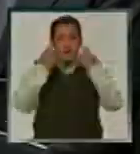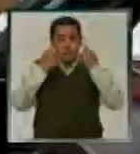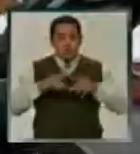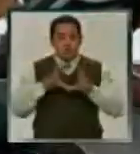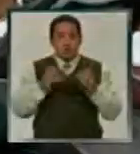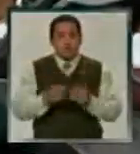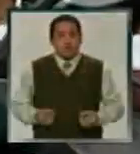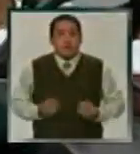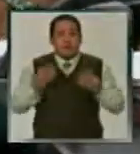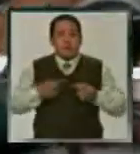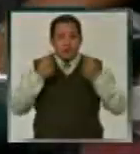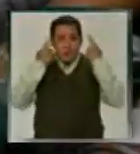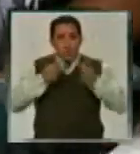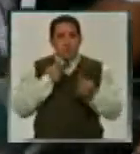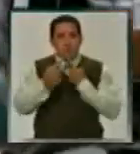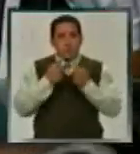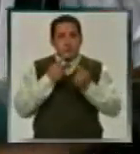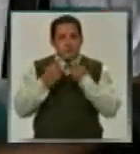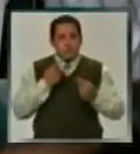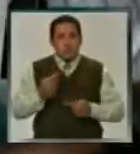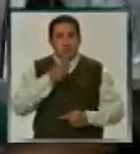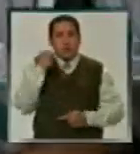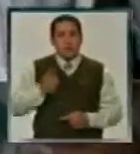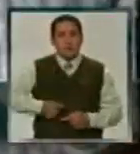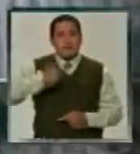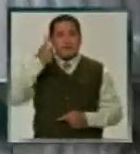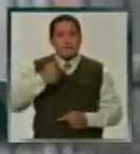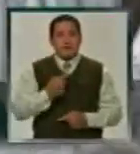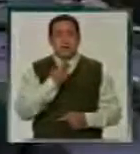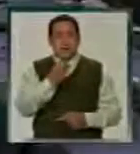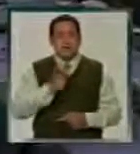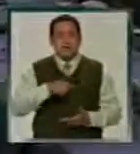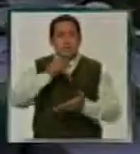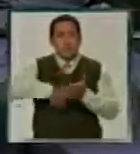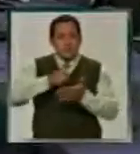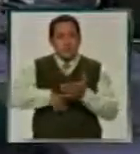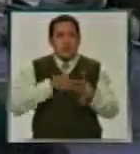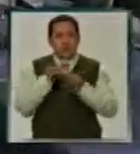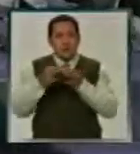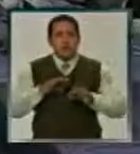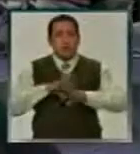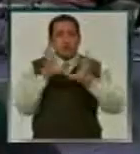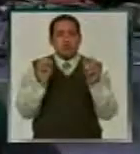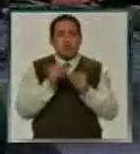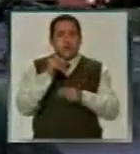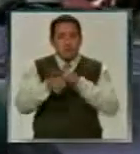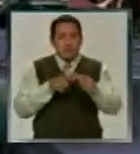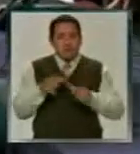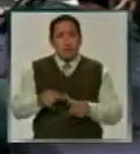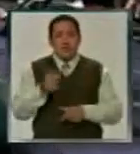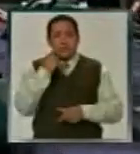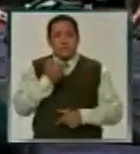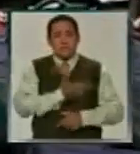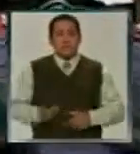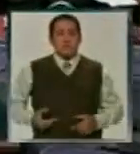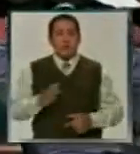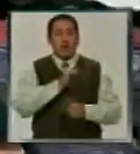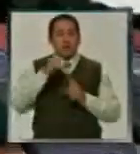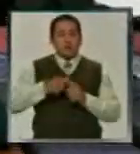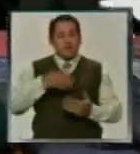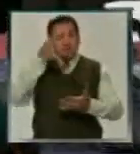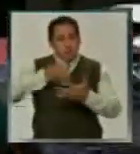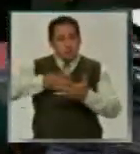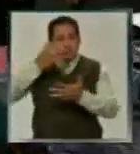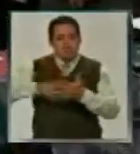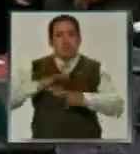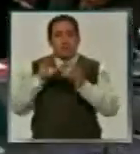por el diálogo alturado, el jefe del gabinete ministerial, Óscar Valdés, afirmó que el presidente Ollanta Humala evalúa constantemente la situación de Cajamarca